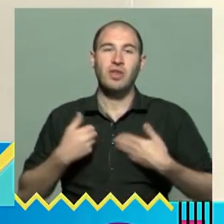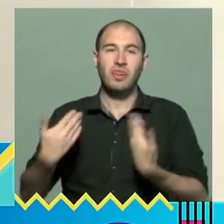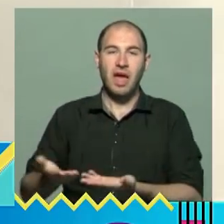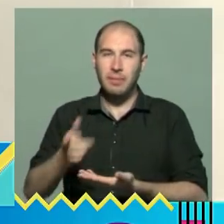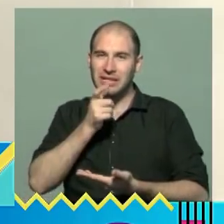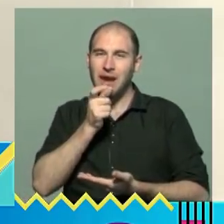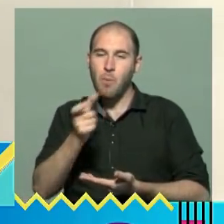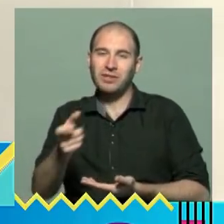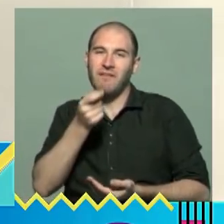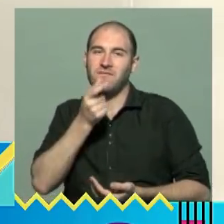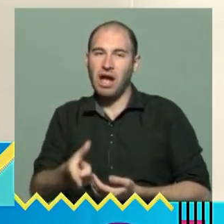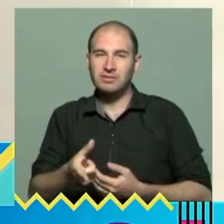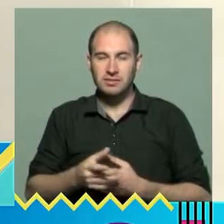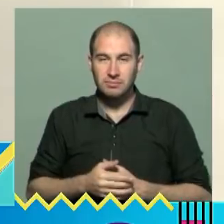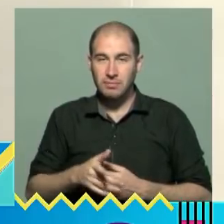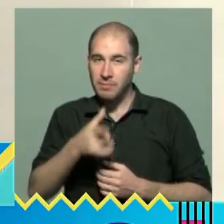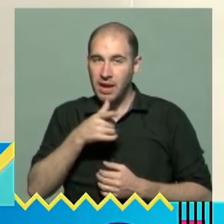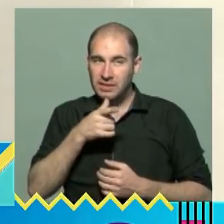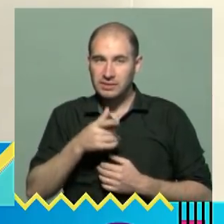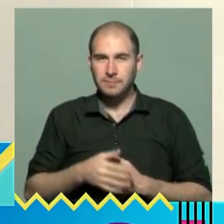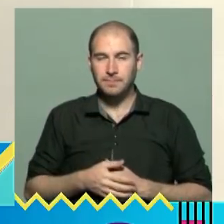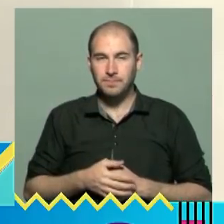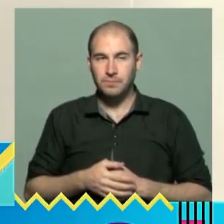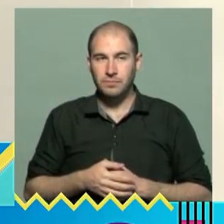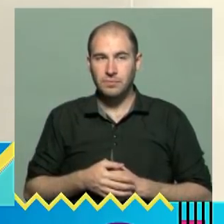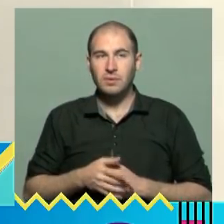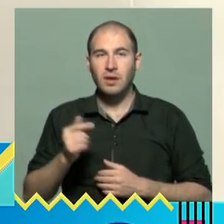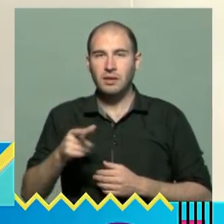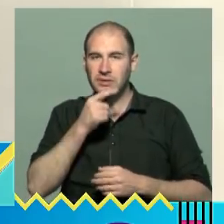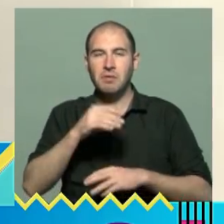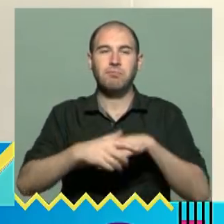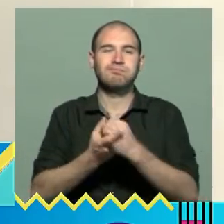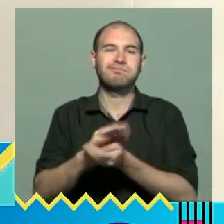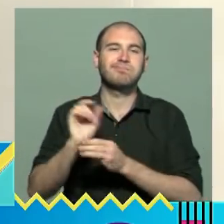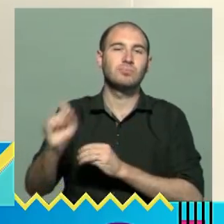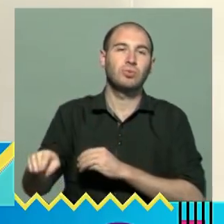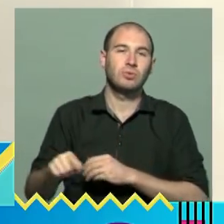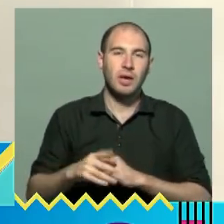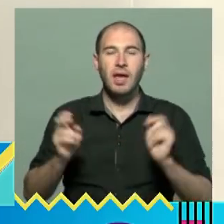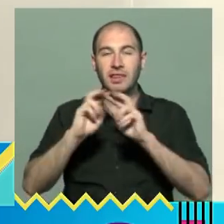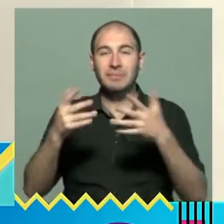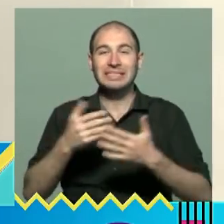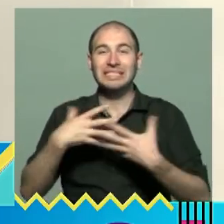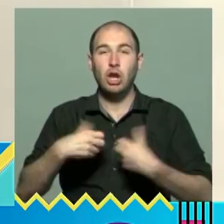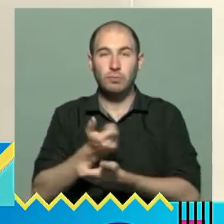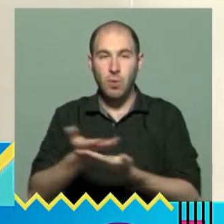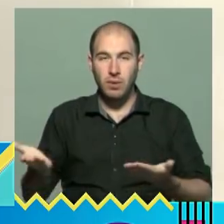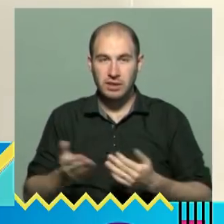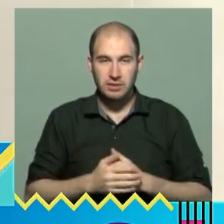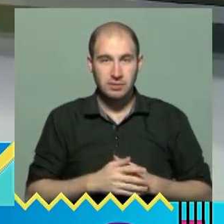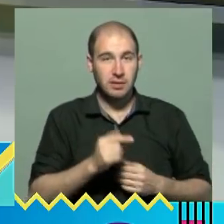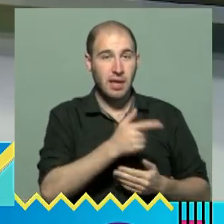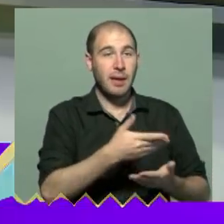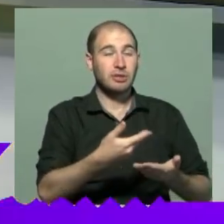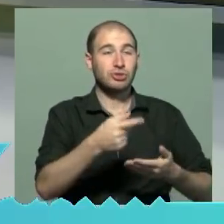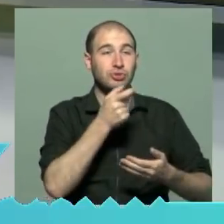es la respuesta más fácil y me parece que la más, digamos, la que más se lava las manos en cuestiones de salud pública, justamente. Es que ella me pidió